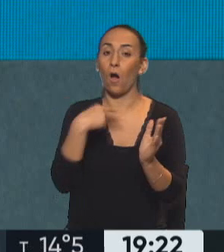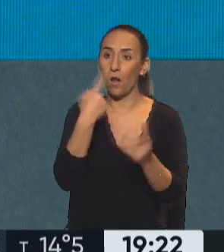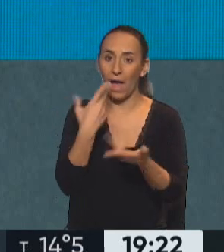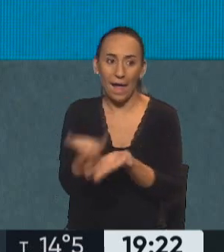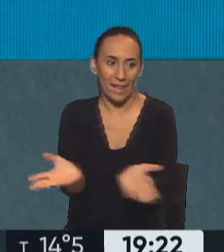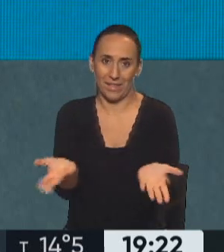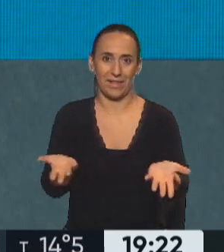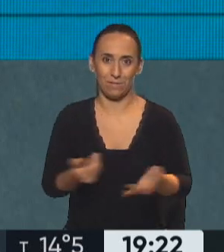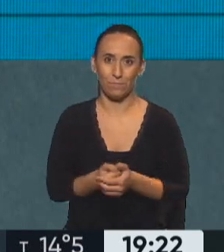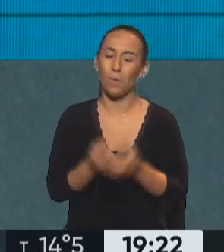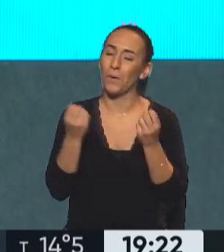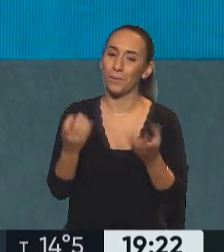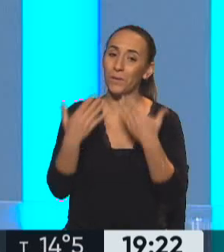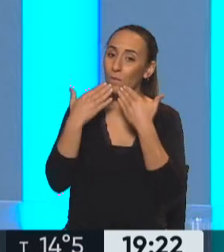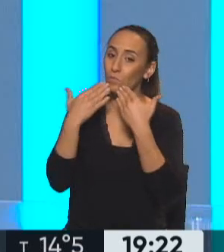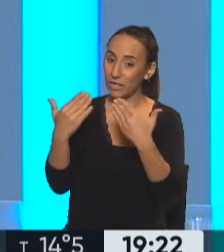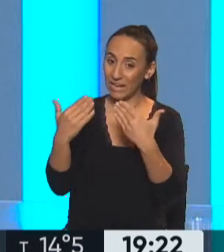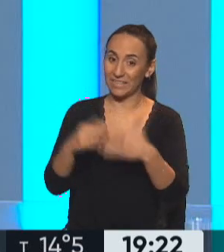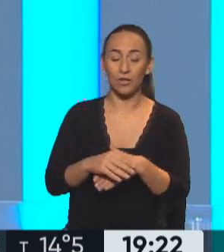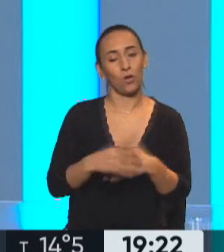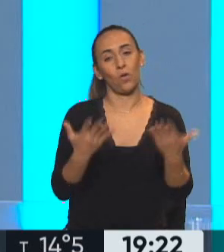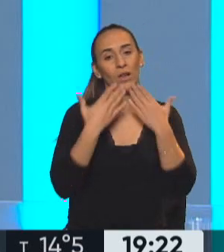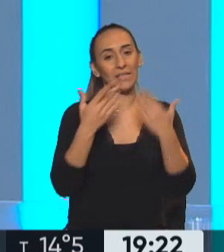No, esencial. Gracias, León. No, Muchísimas gracias a ustedes